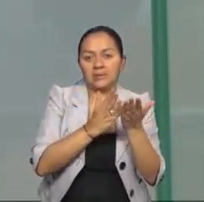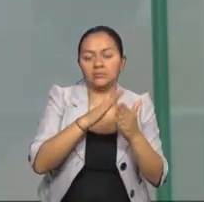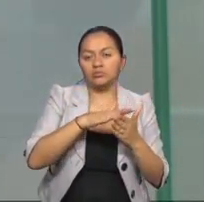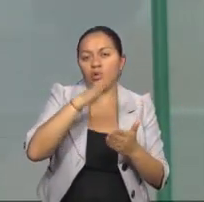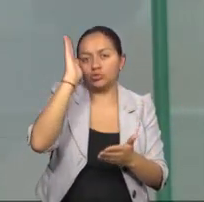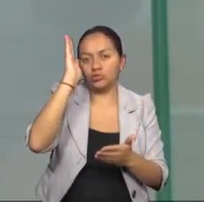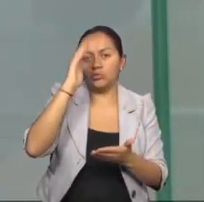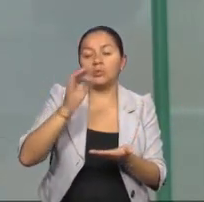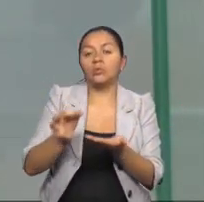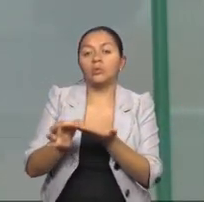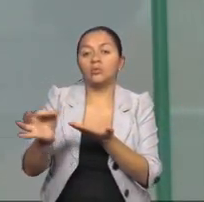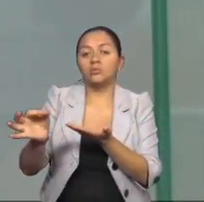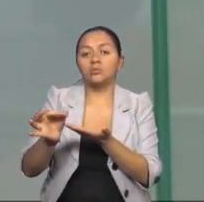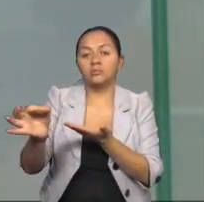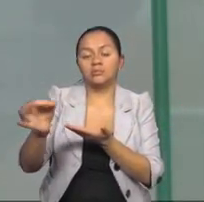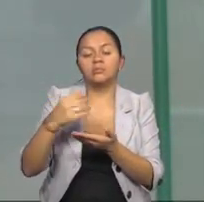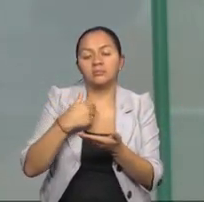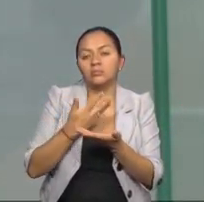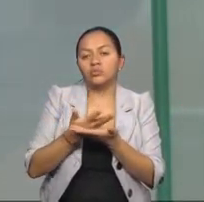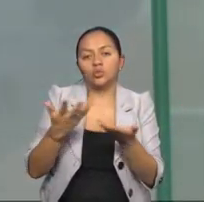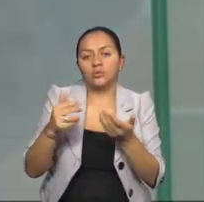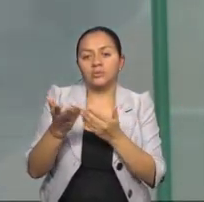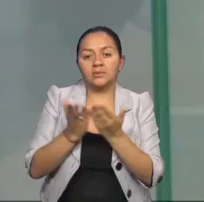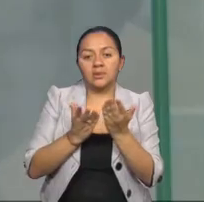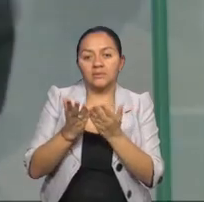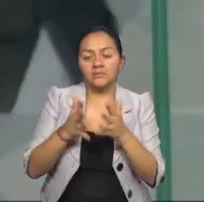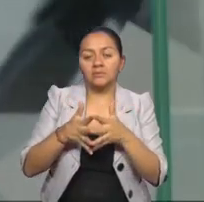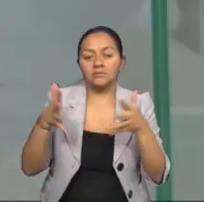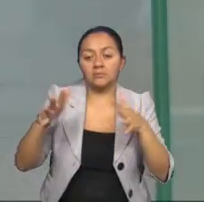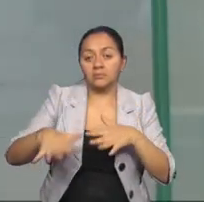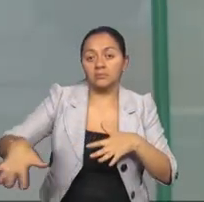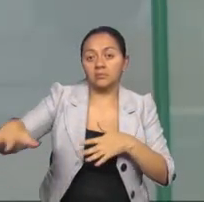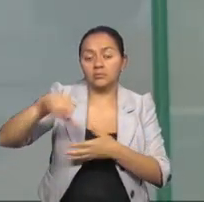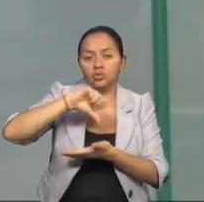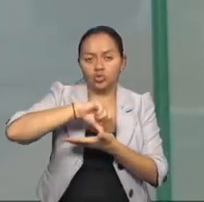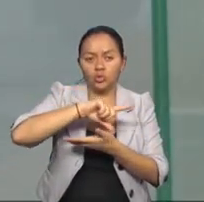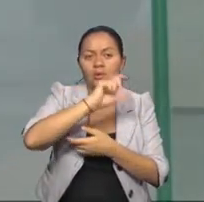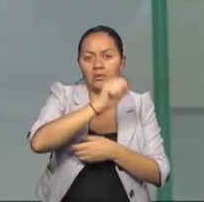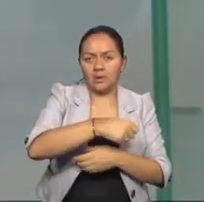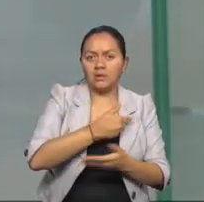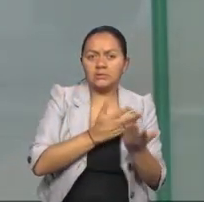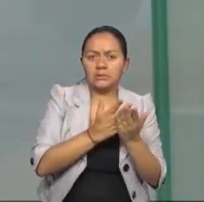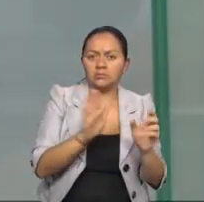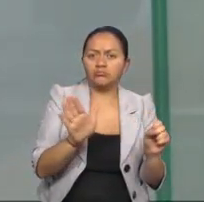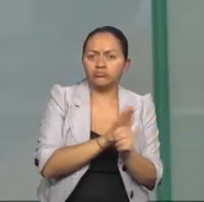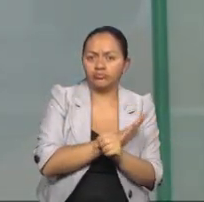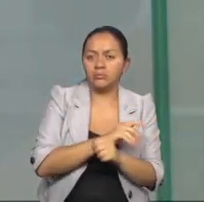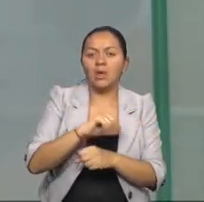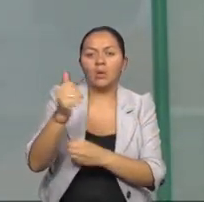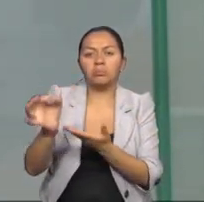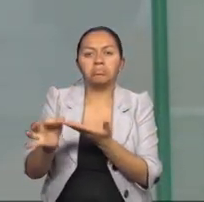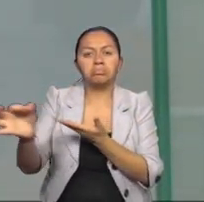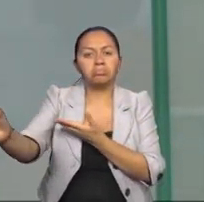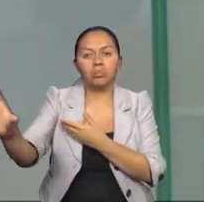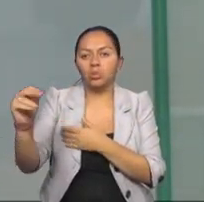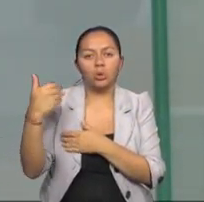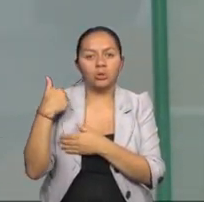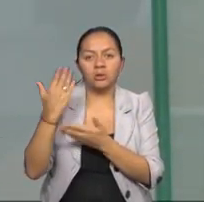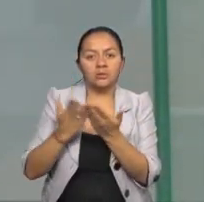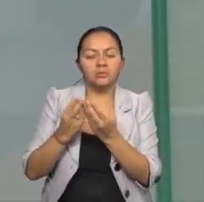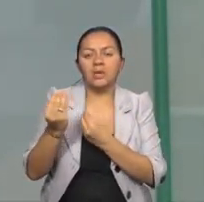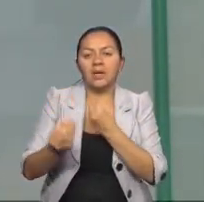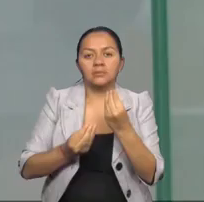veces afecta que no hay tantos servicios como unas grandes ciudades o en ciudades capitales como el r&b se ha influenciado